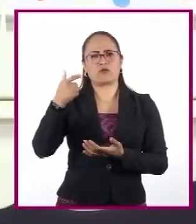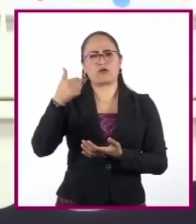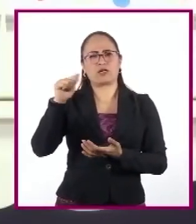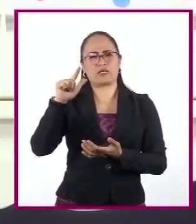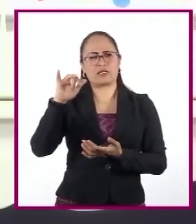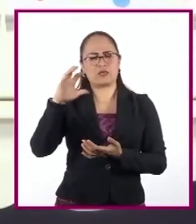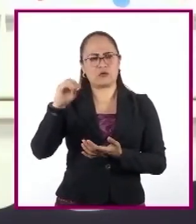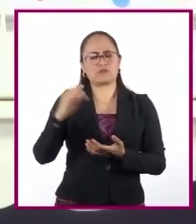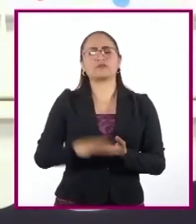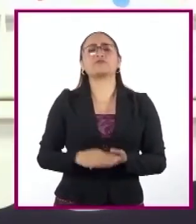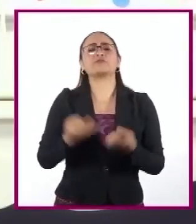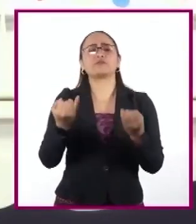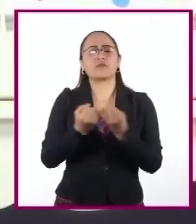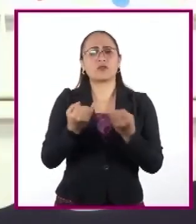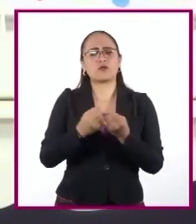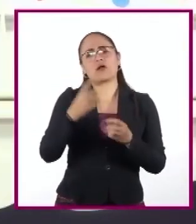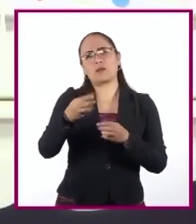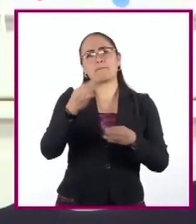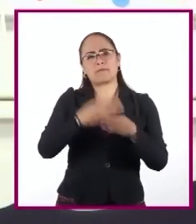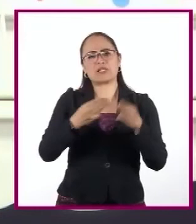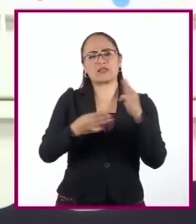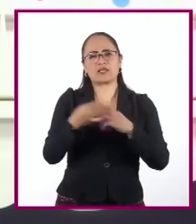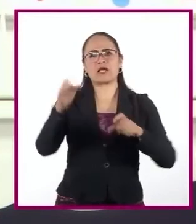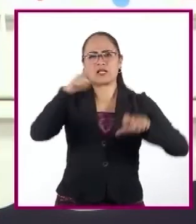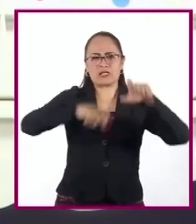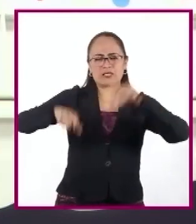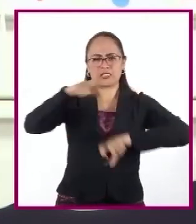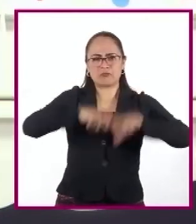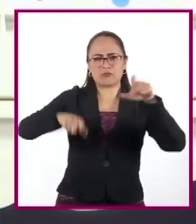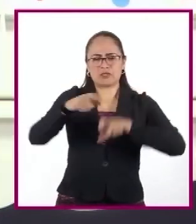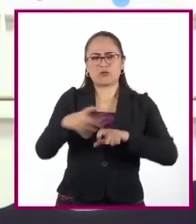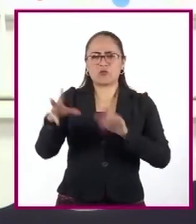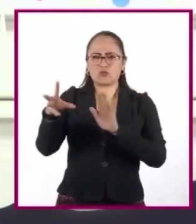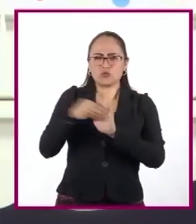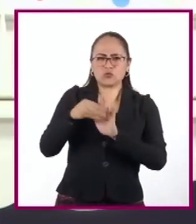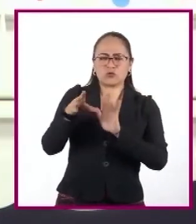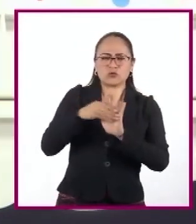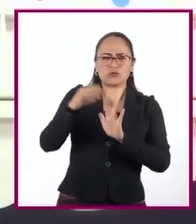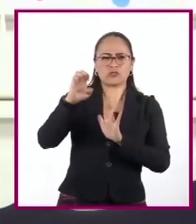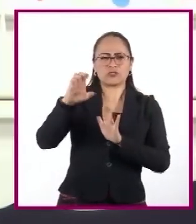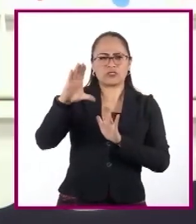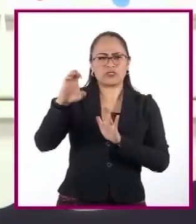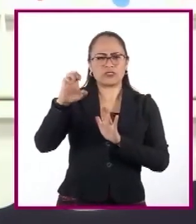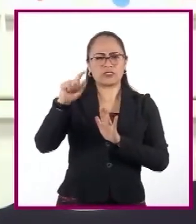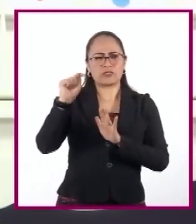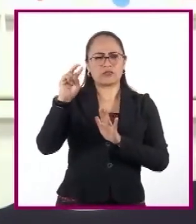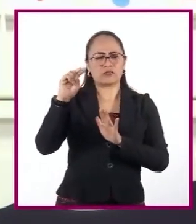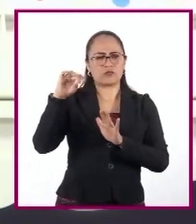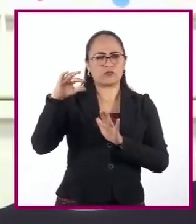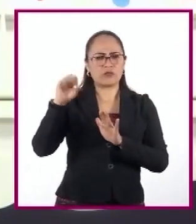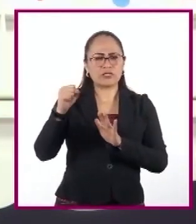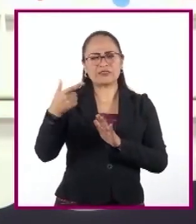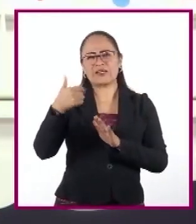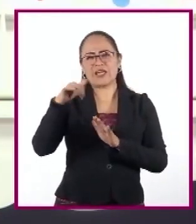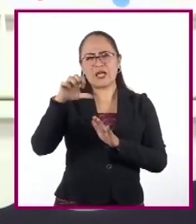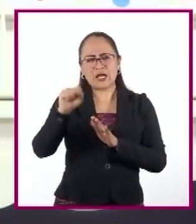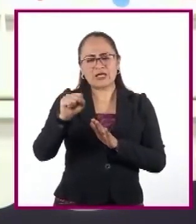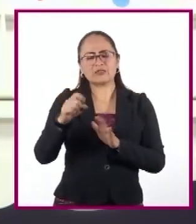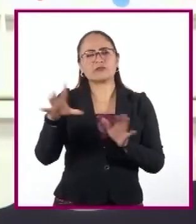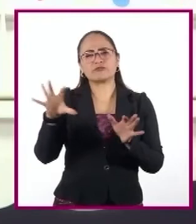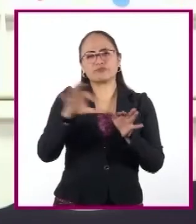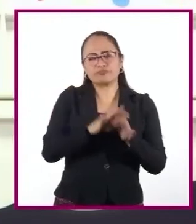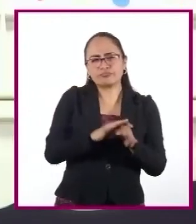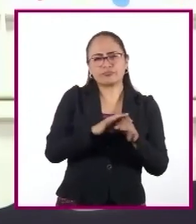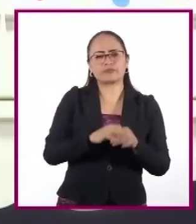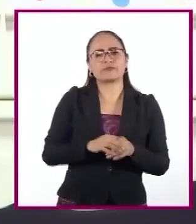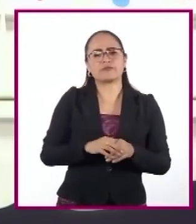al elemento químico que tiende a ganar electrones para alcanzar la estructura más estable del gas noble más cercano, se le